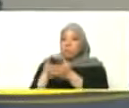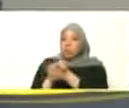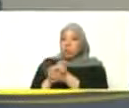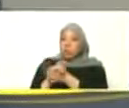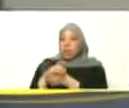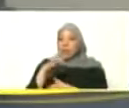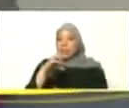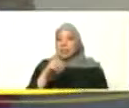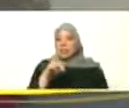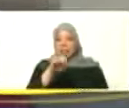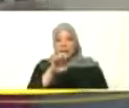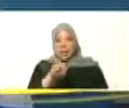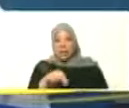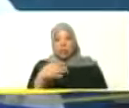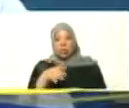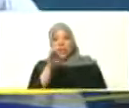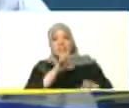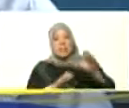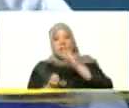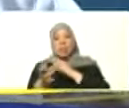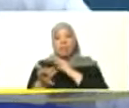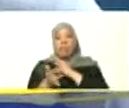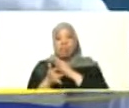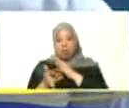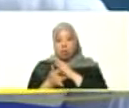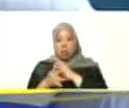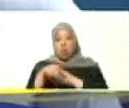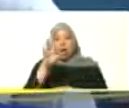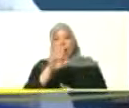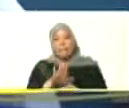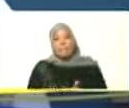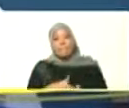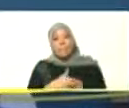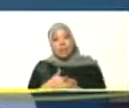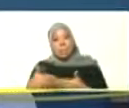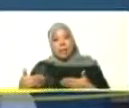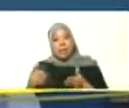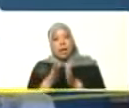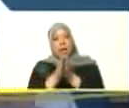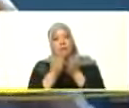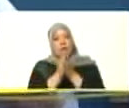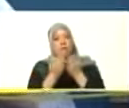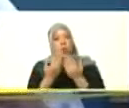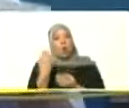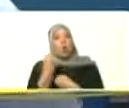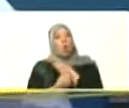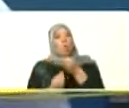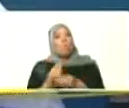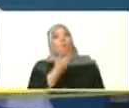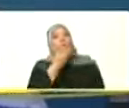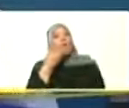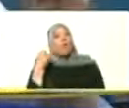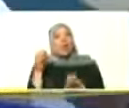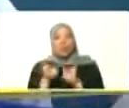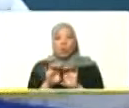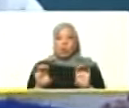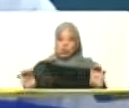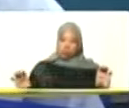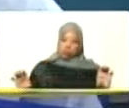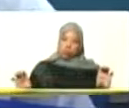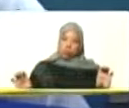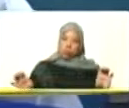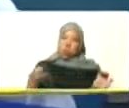Olimpiadas Científicas? Aquí está la profesora Ross, matemática, autora de los libros de matemática. ¿Cómo mejorar la calidad de educación? Que no solamente